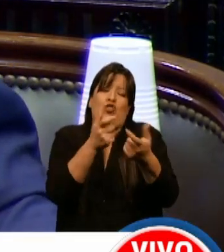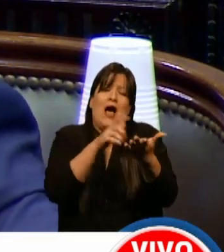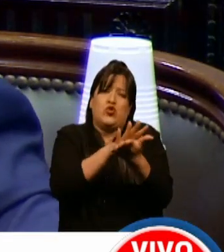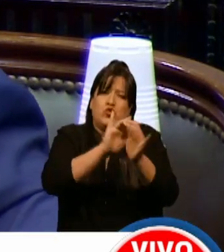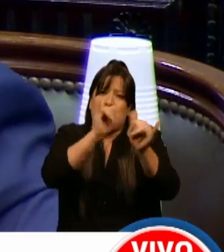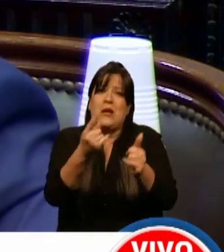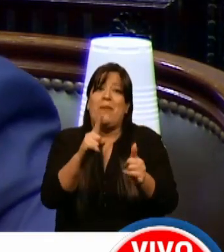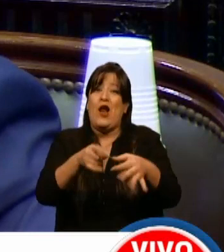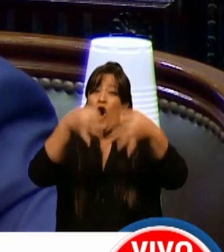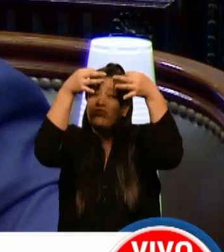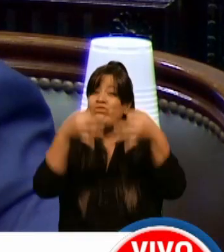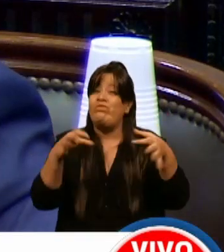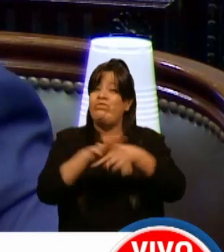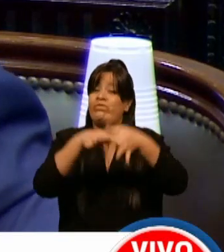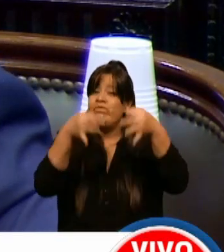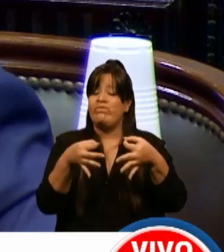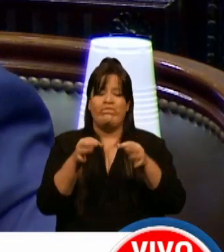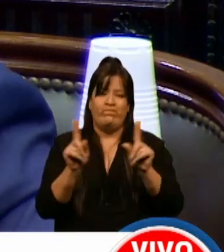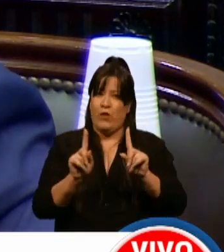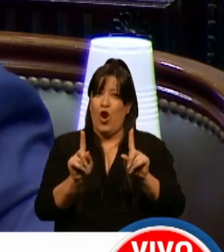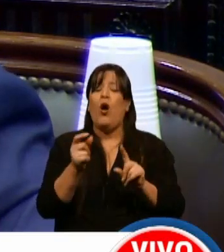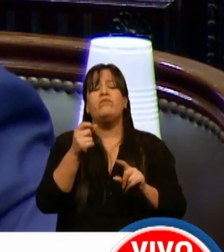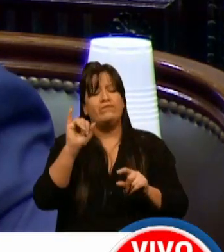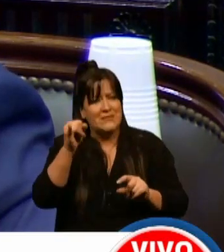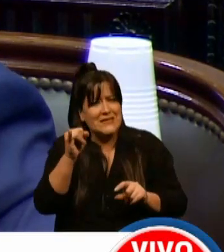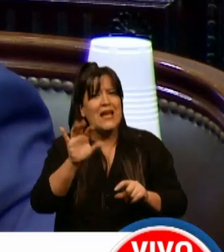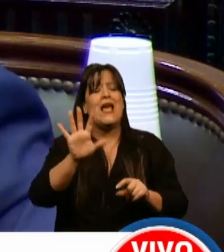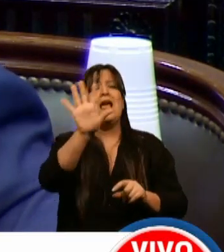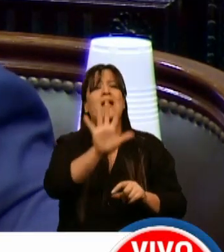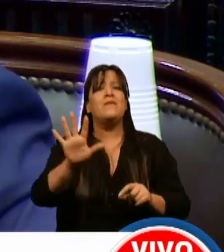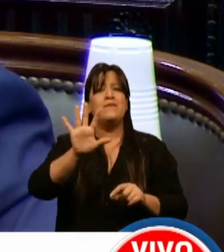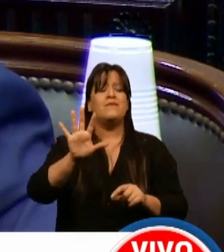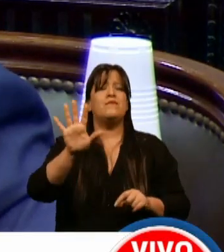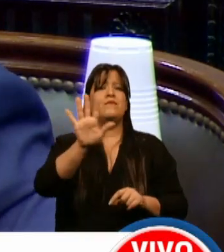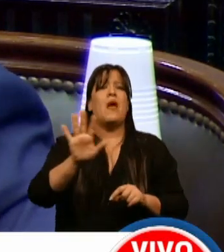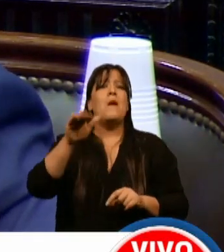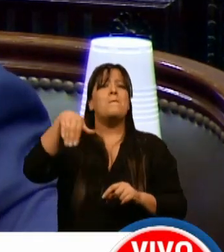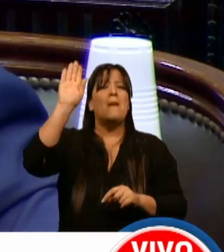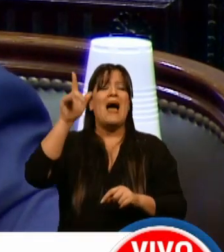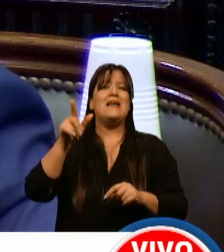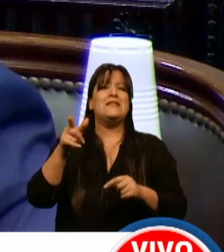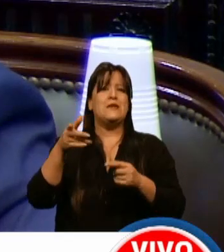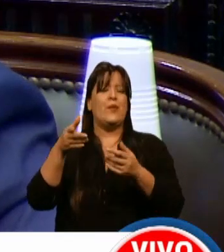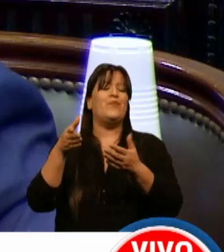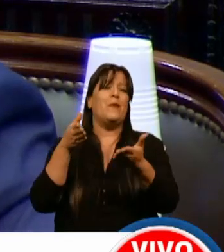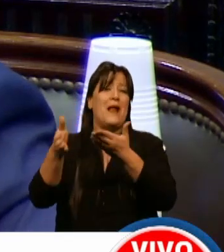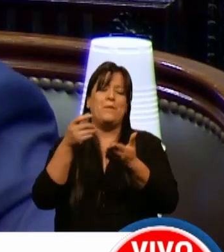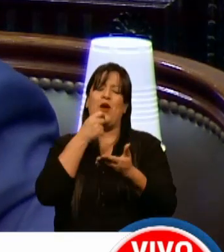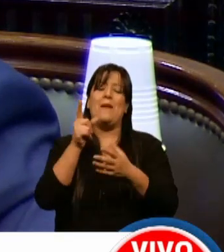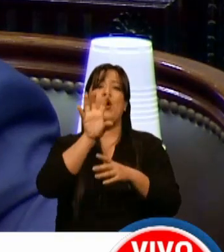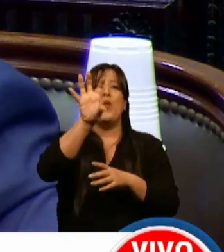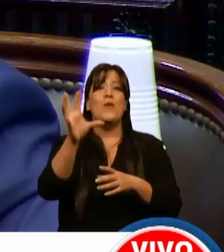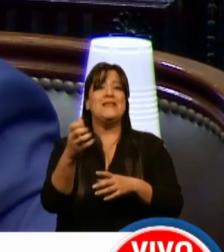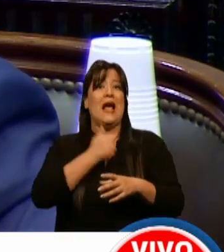en claro que si bien es cierto que la zona de beneficio se amplió y que Catamarca